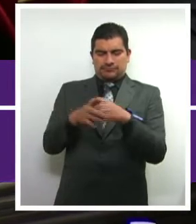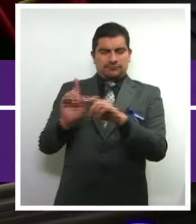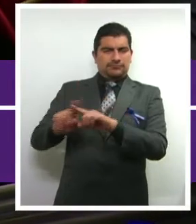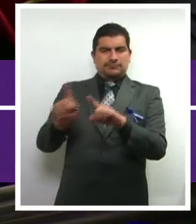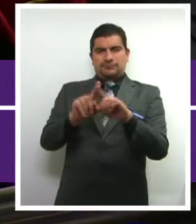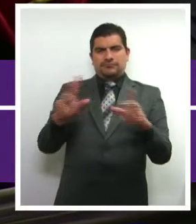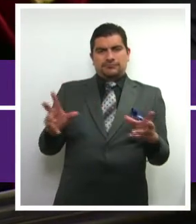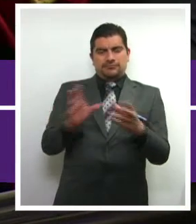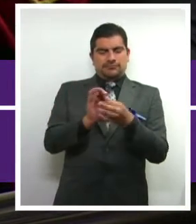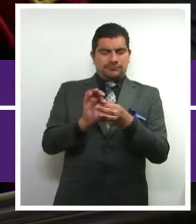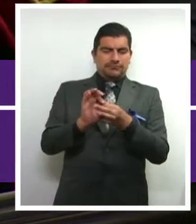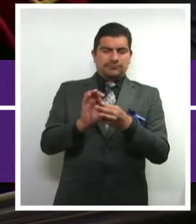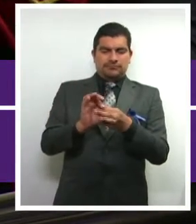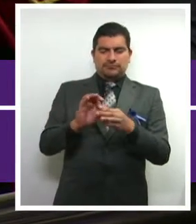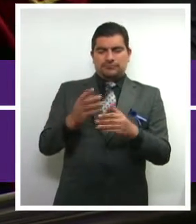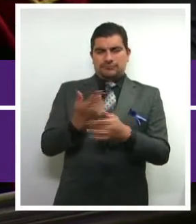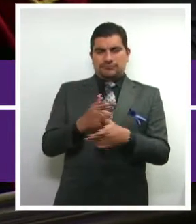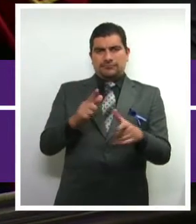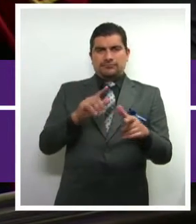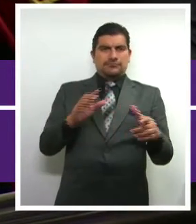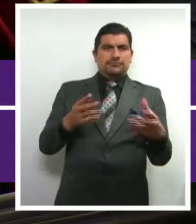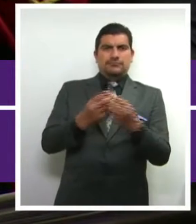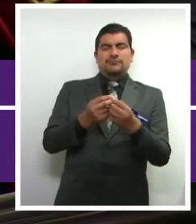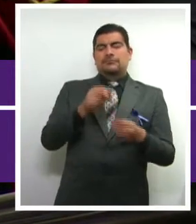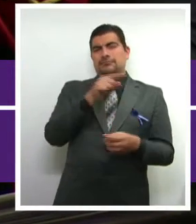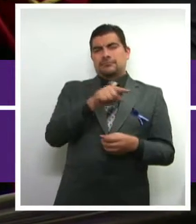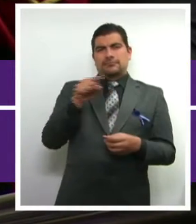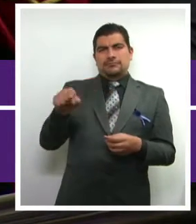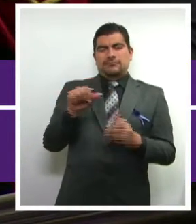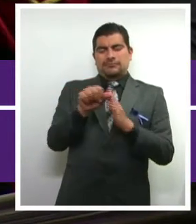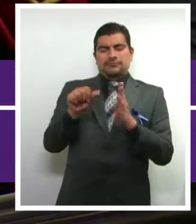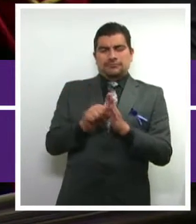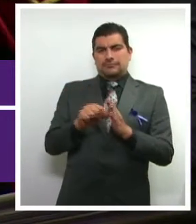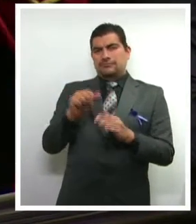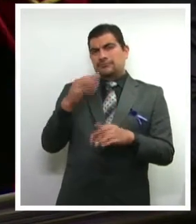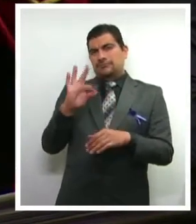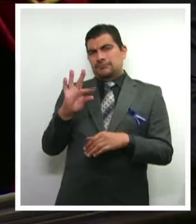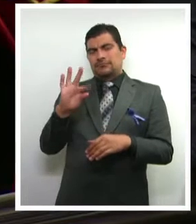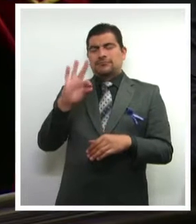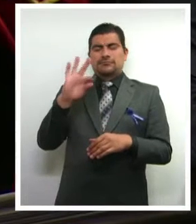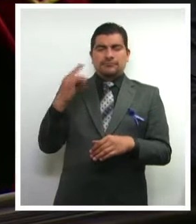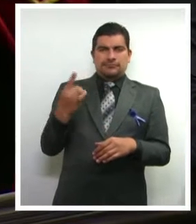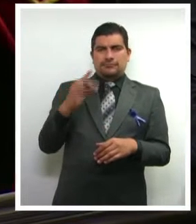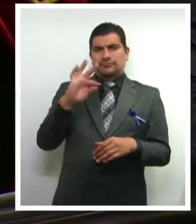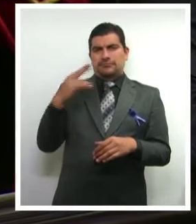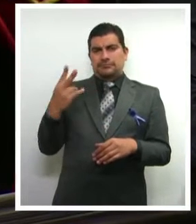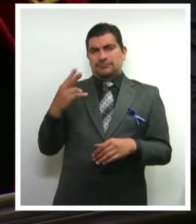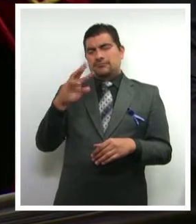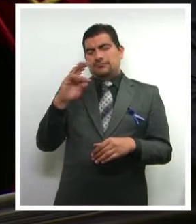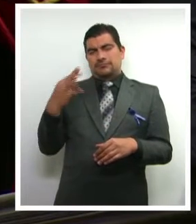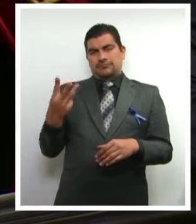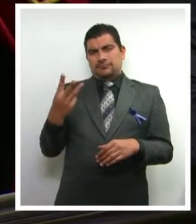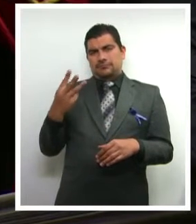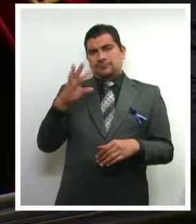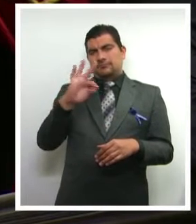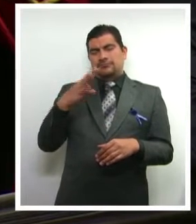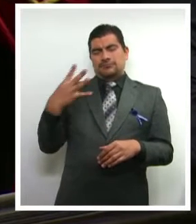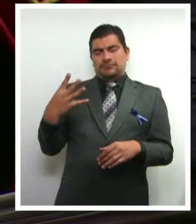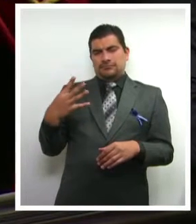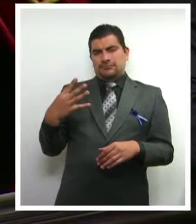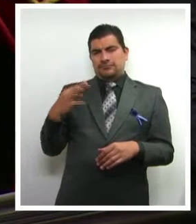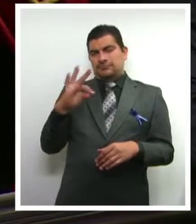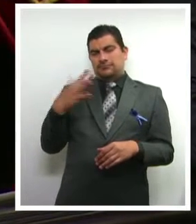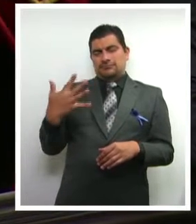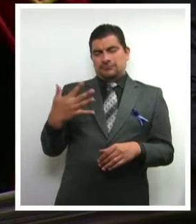Constitucionales Autónomos, los artículos 40, 41, 42, 43,